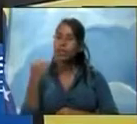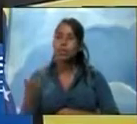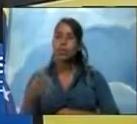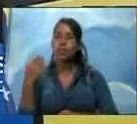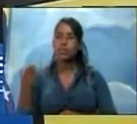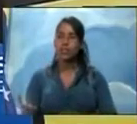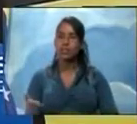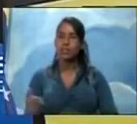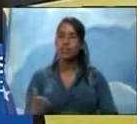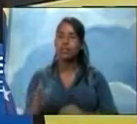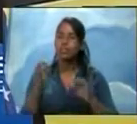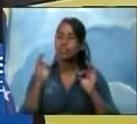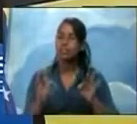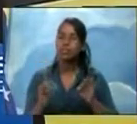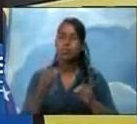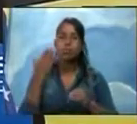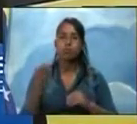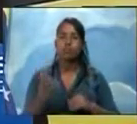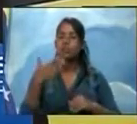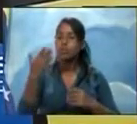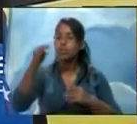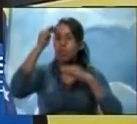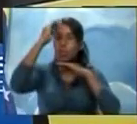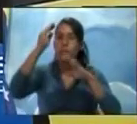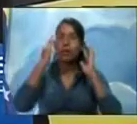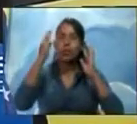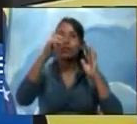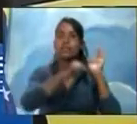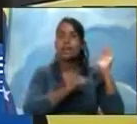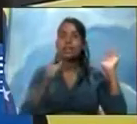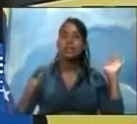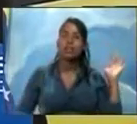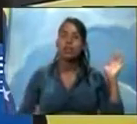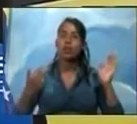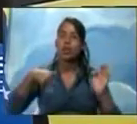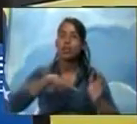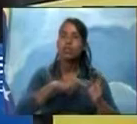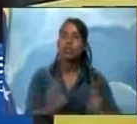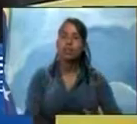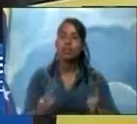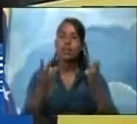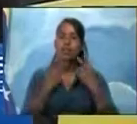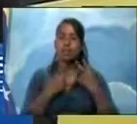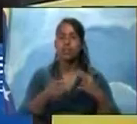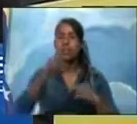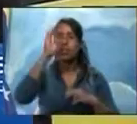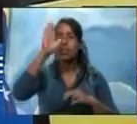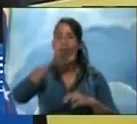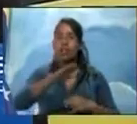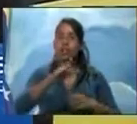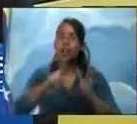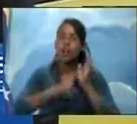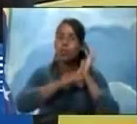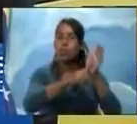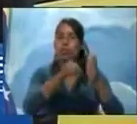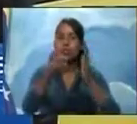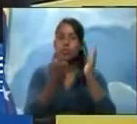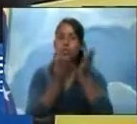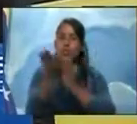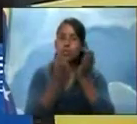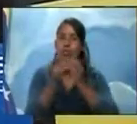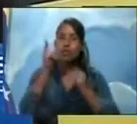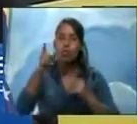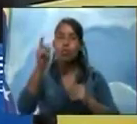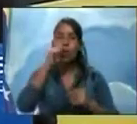es importantísimo tomar en cuenta al Señor en nuestras vidas. Dios le estaba mostrando a su siervo Daniel,